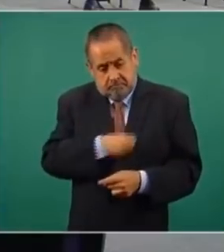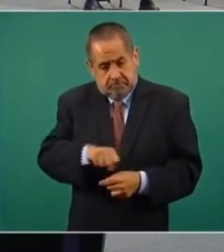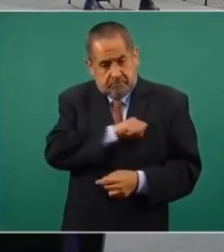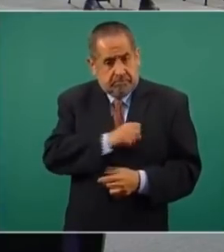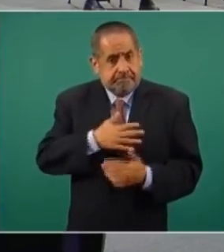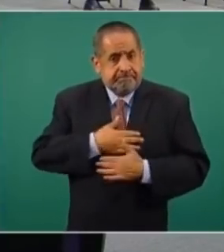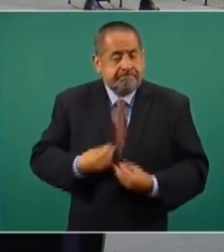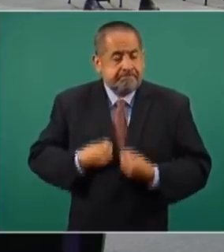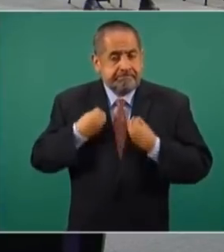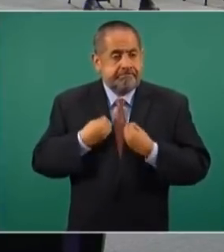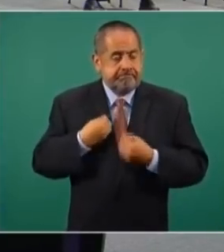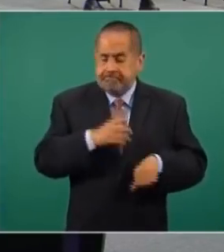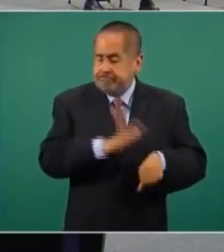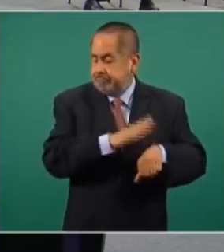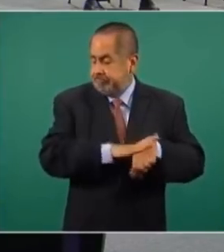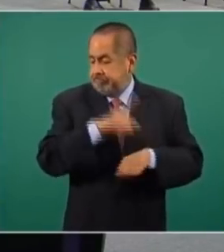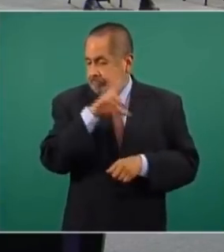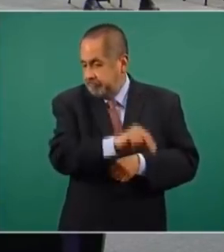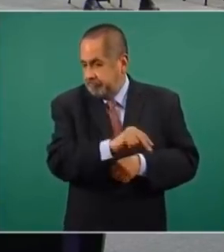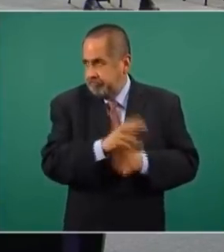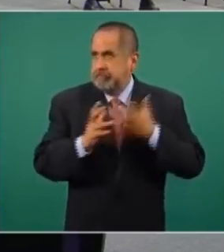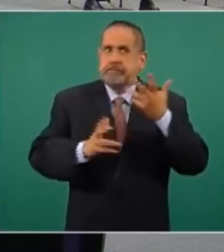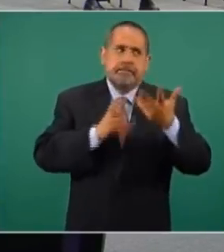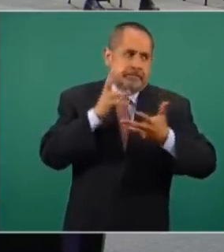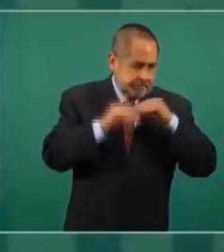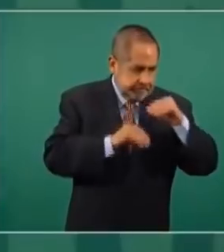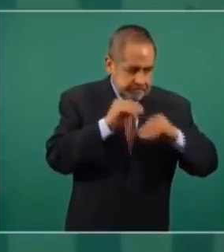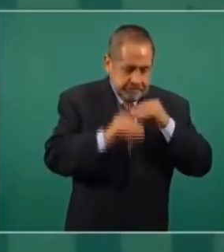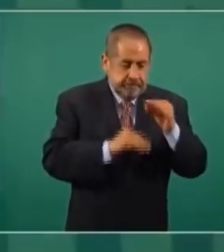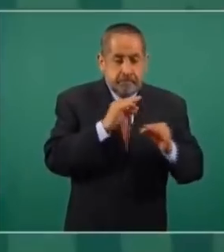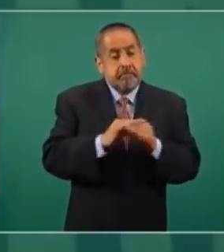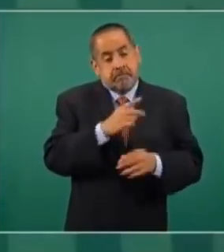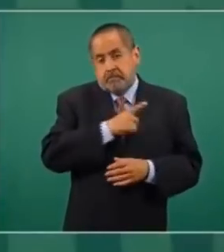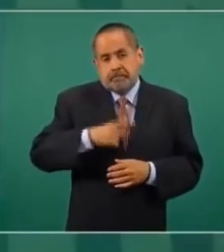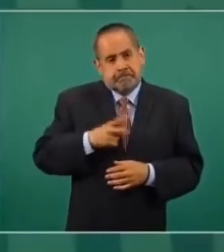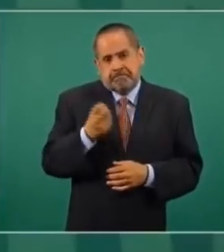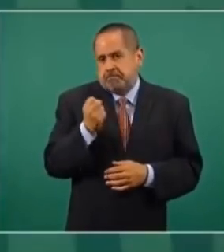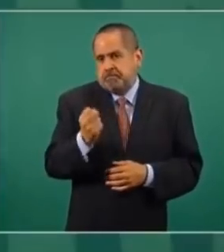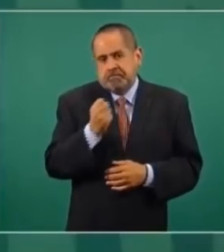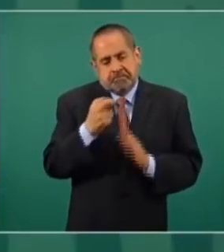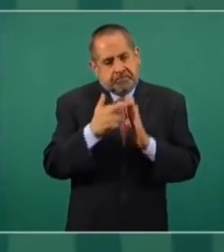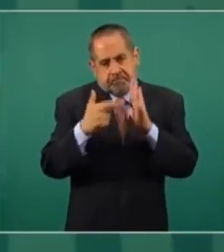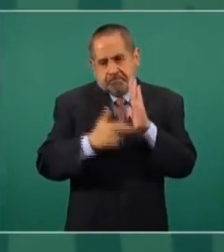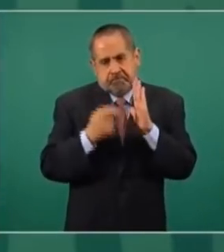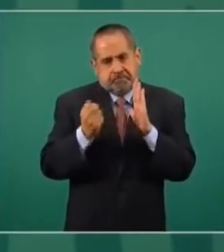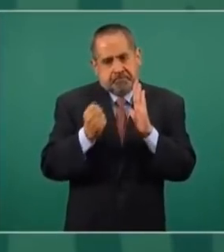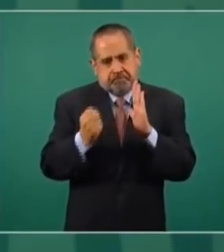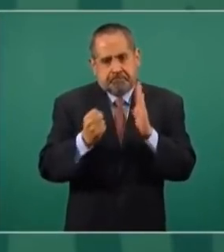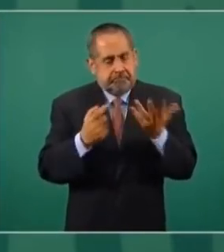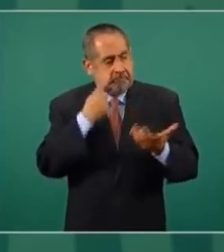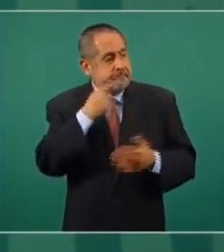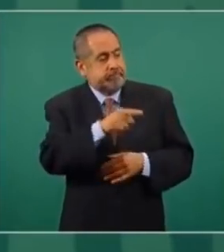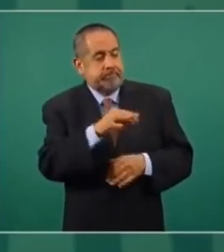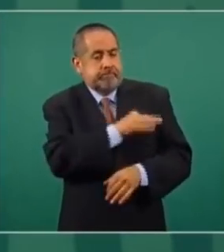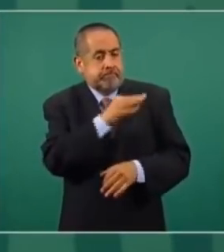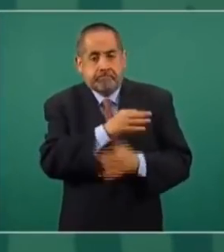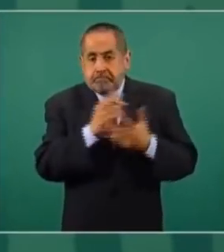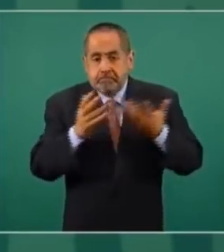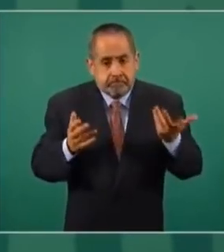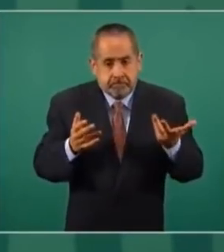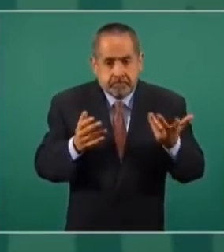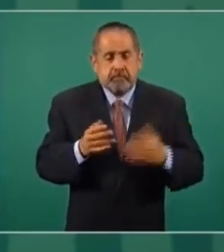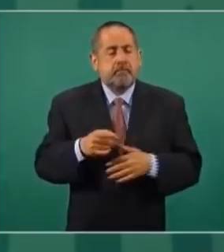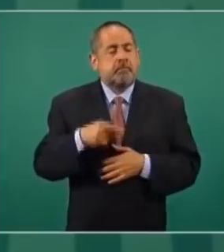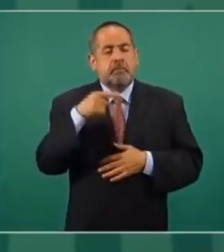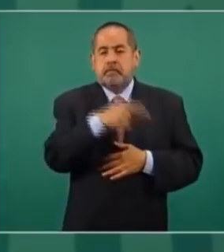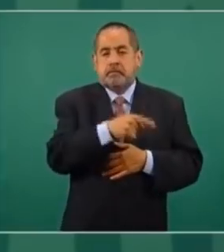vida. Bueno, entonces sí hay que ser muy estrictos en cualquier medicamento, con una vacuna todavía más. Y más cuando